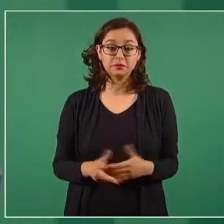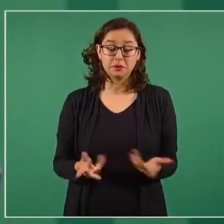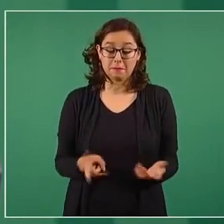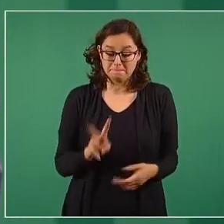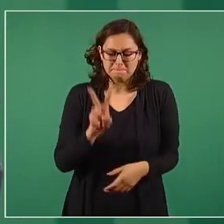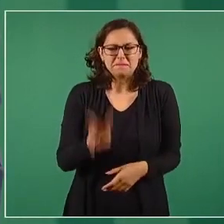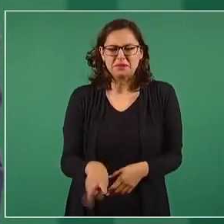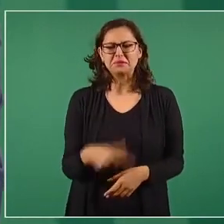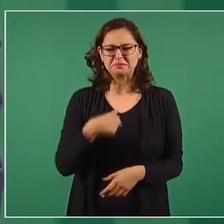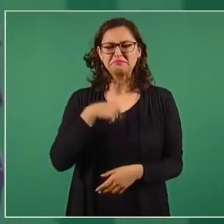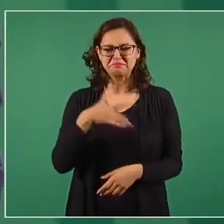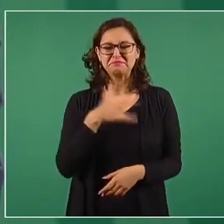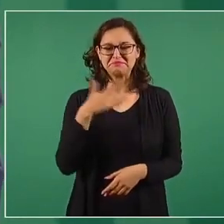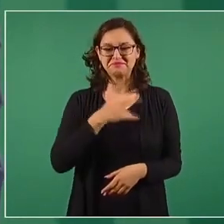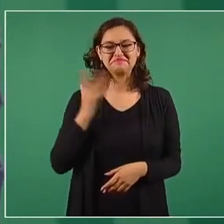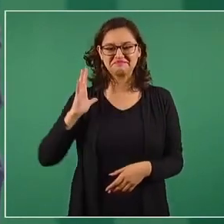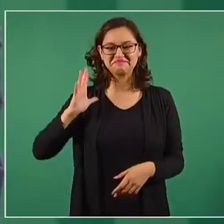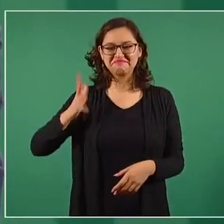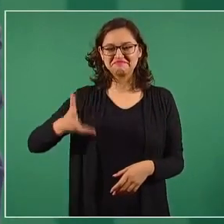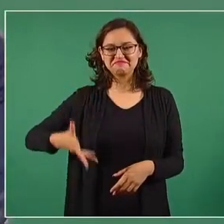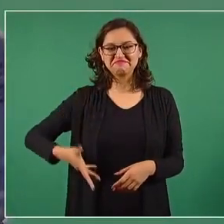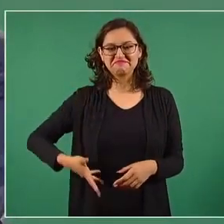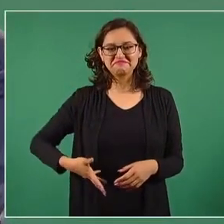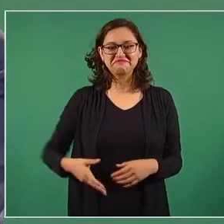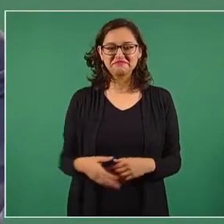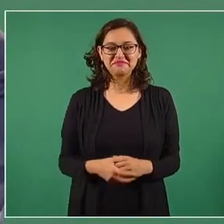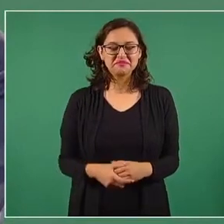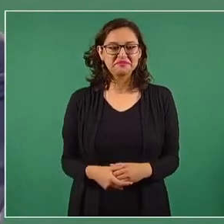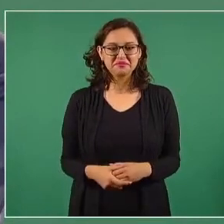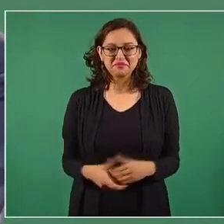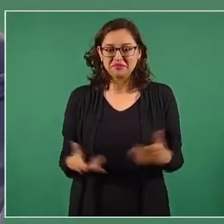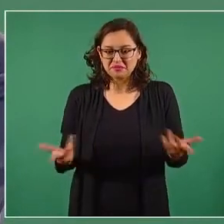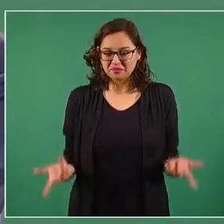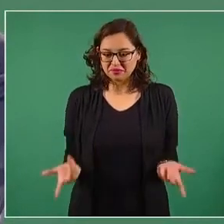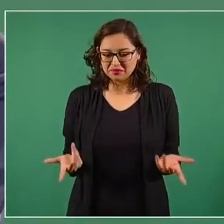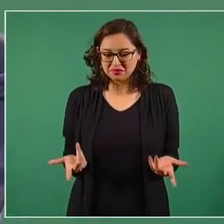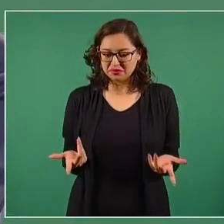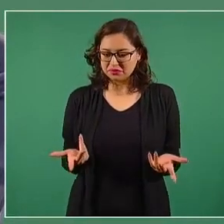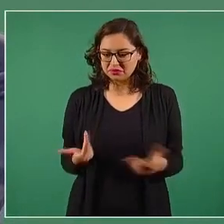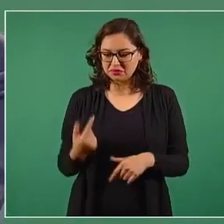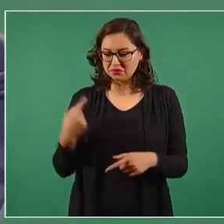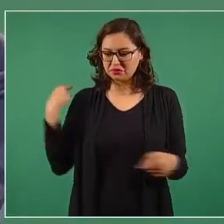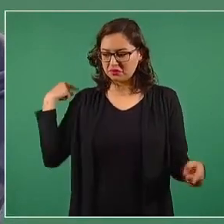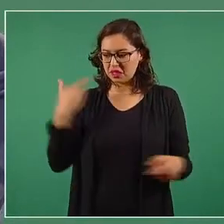motivo de orgullo, un timbre de orgullo, el único presidente que padeció